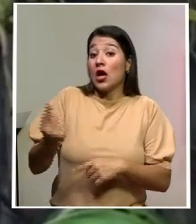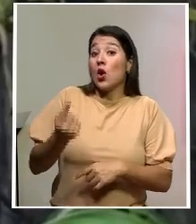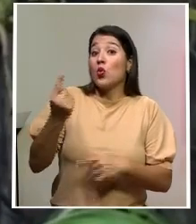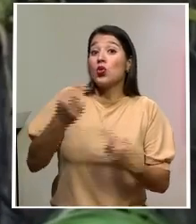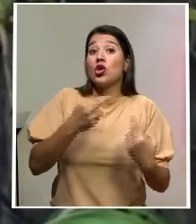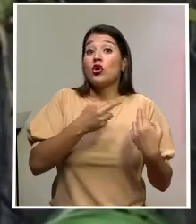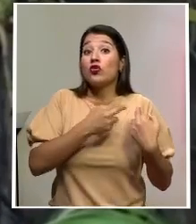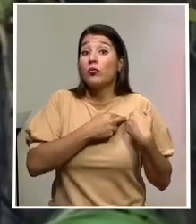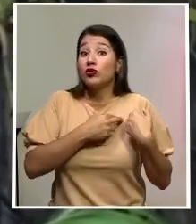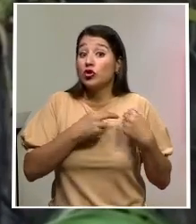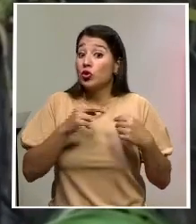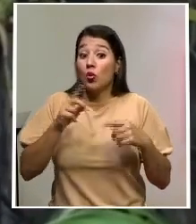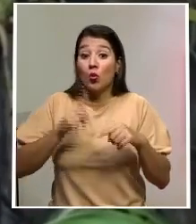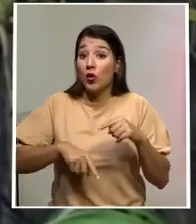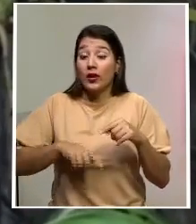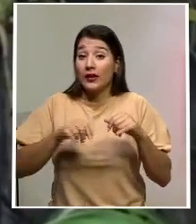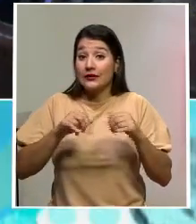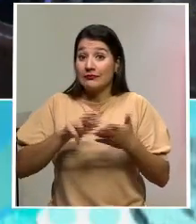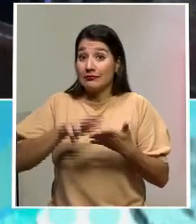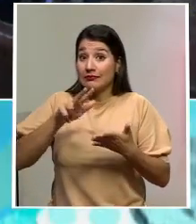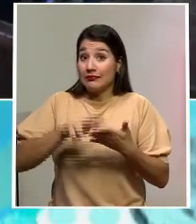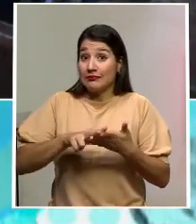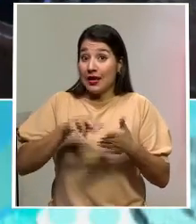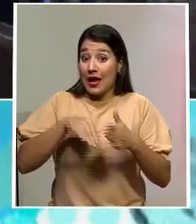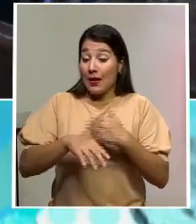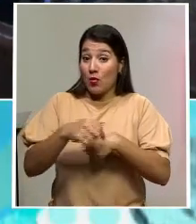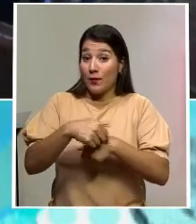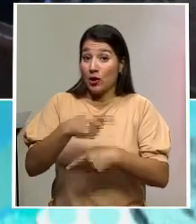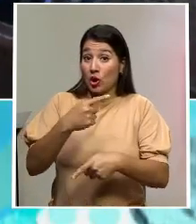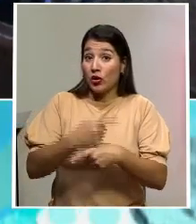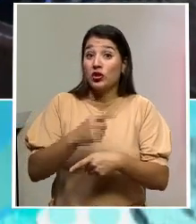del atraso es el Poder Ejecutivo.